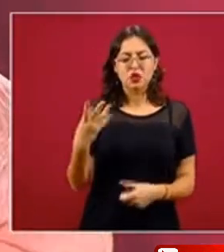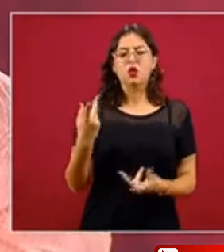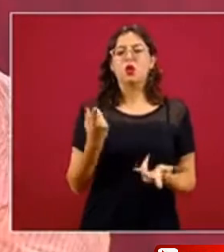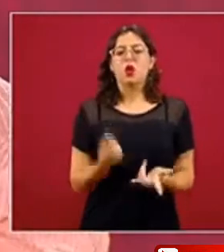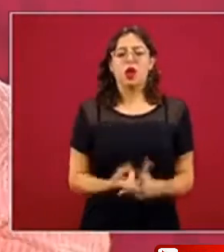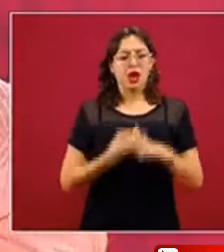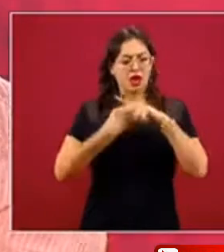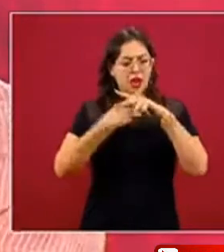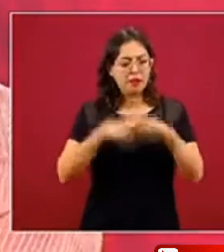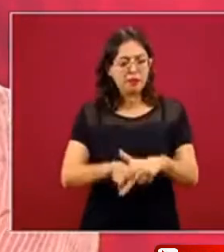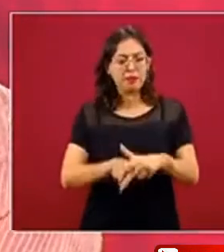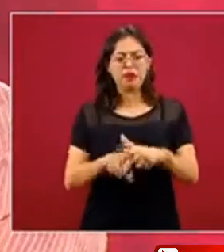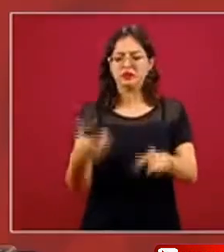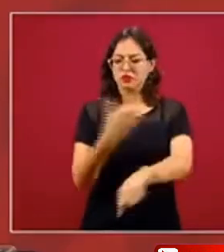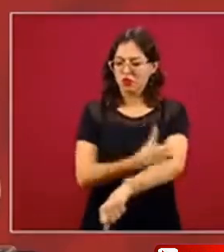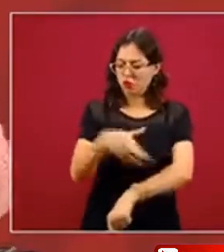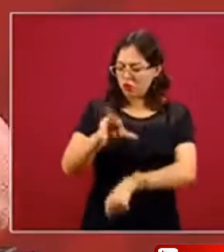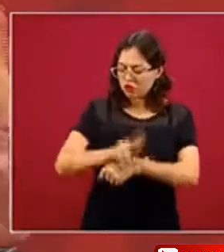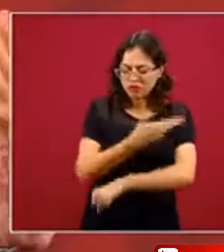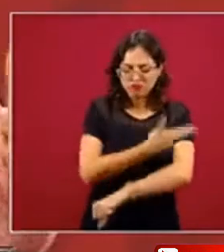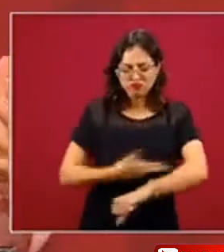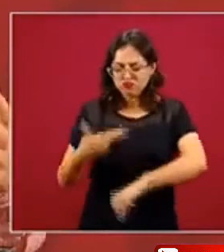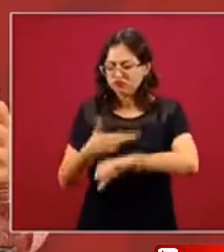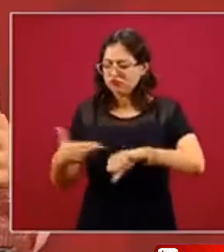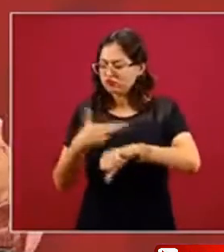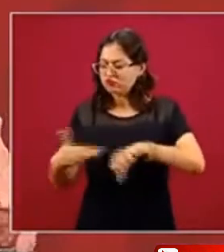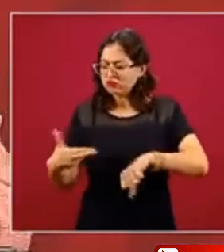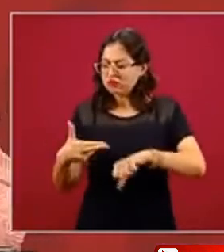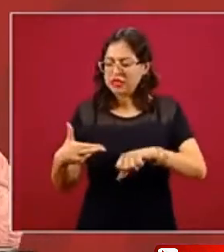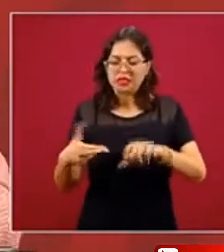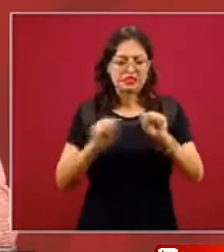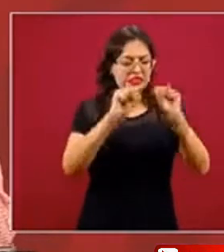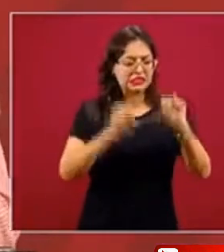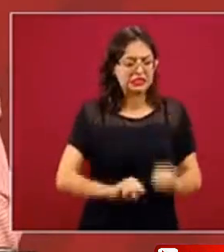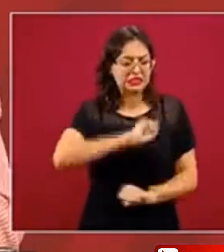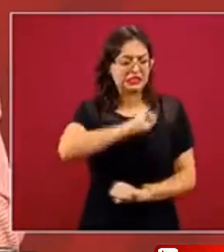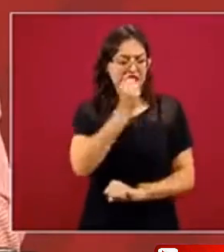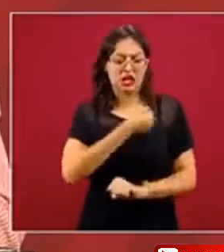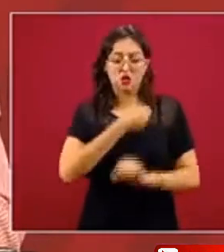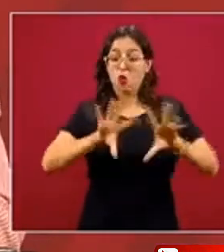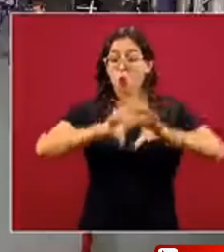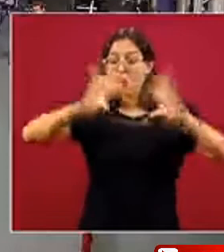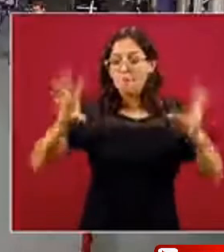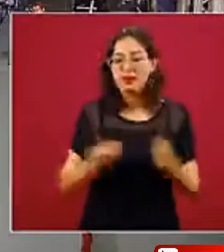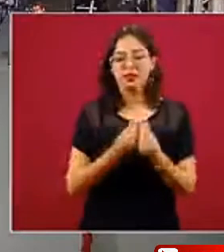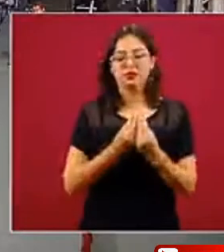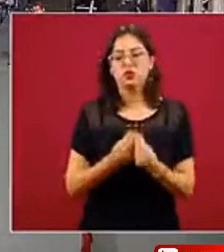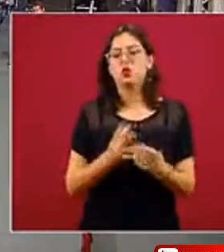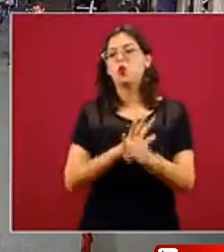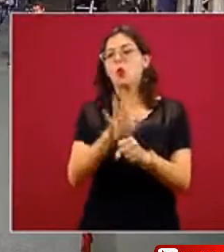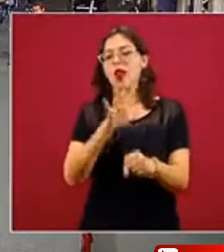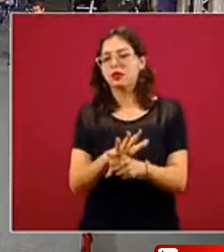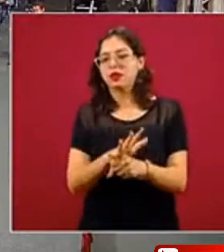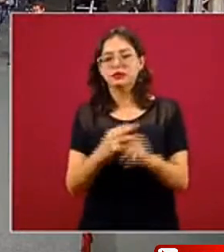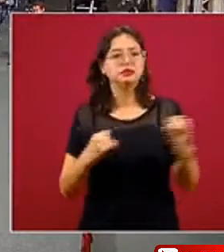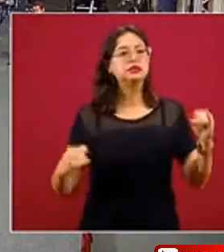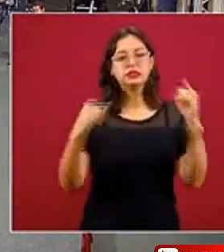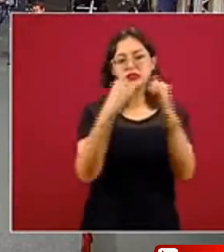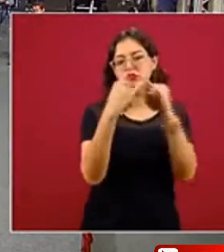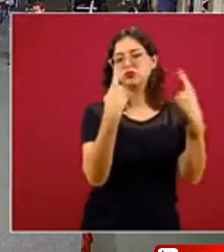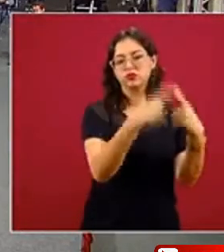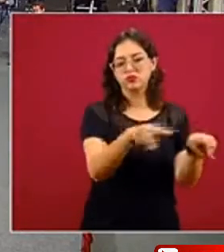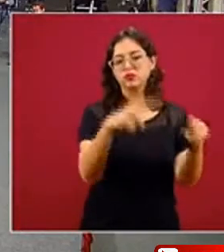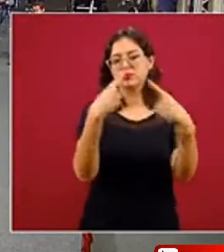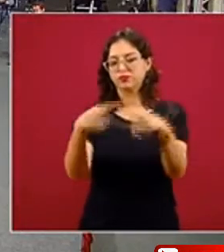práctica los mecanismos de coordinación de todo el sector salud. El sector salud de México está compuesto de las distintas